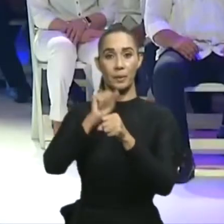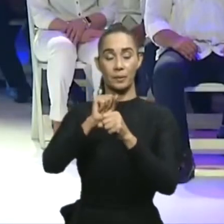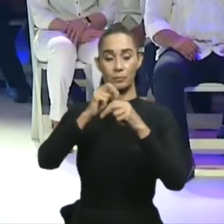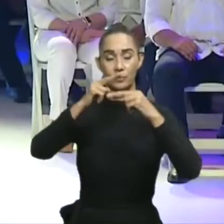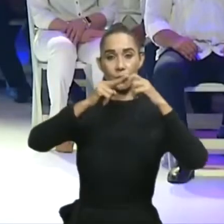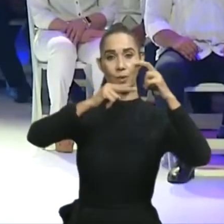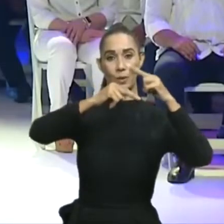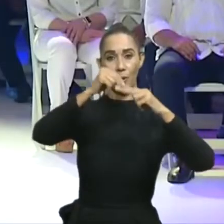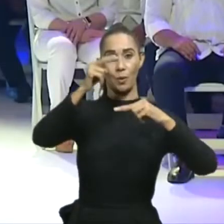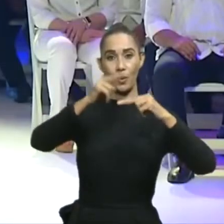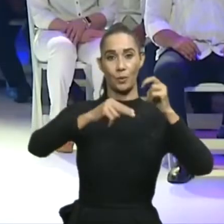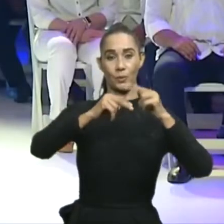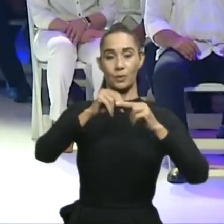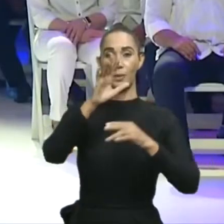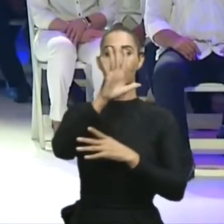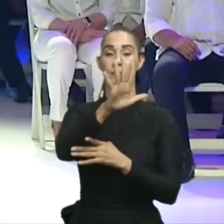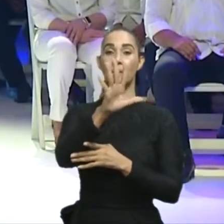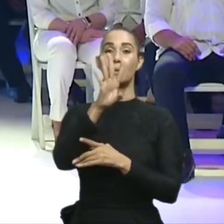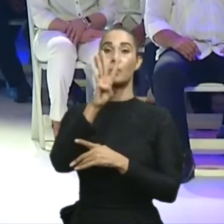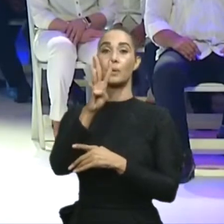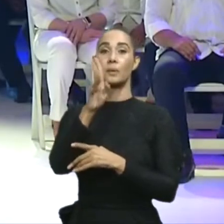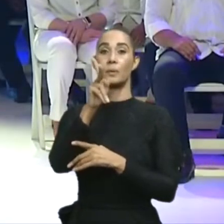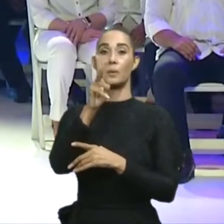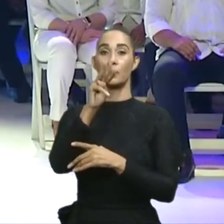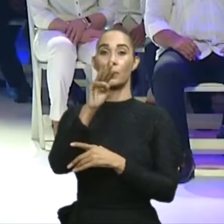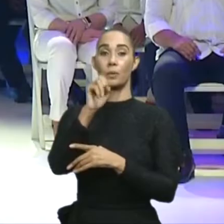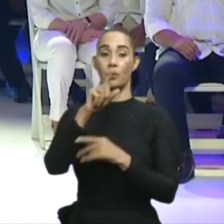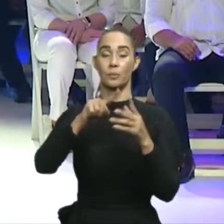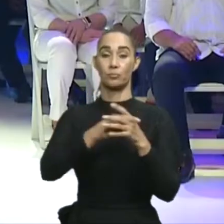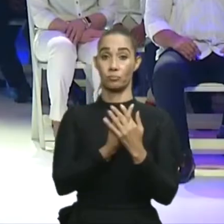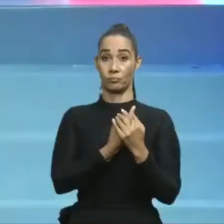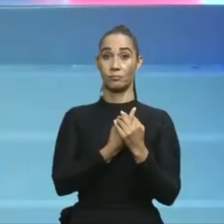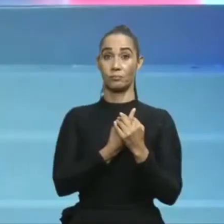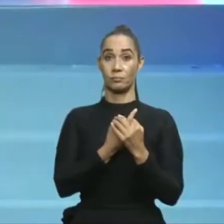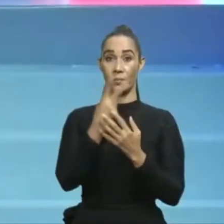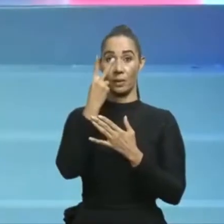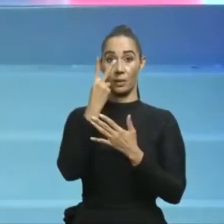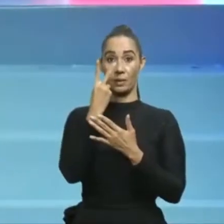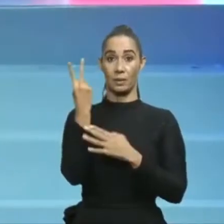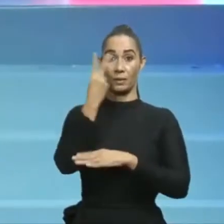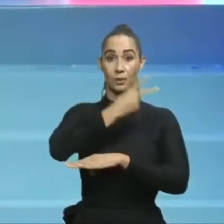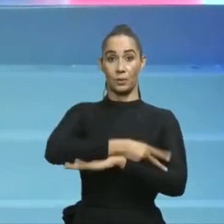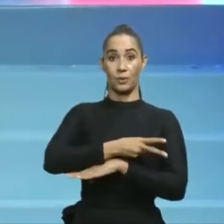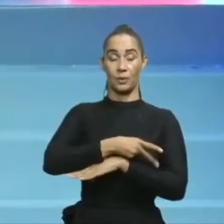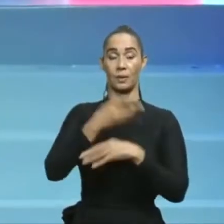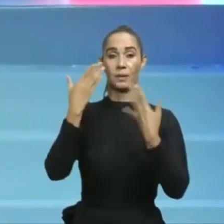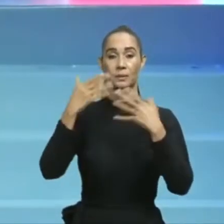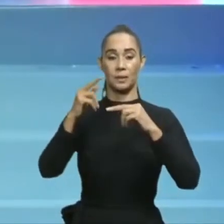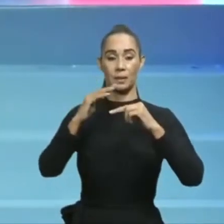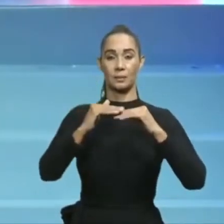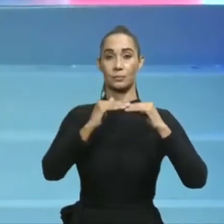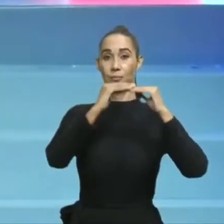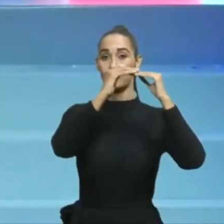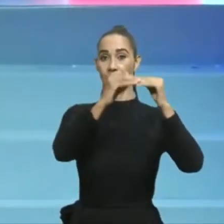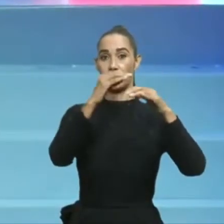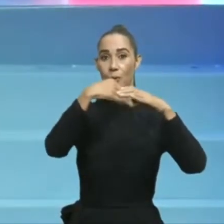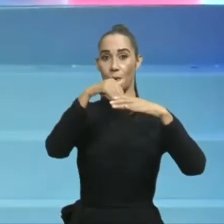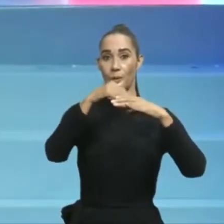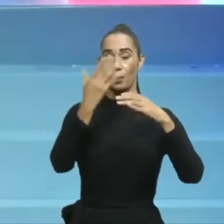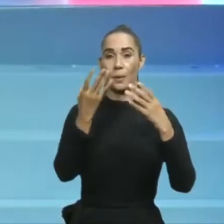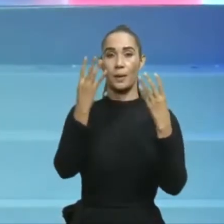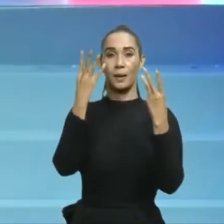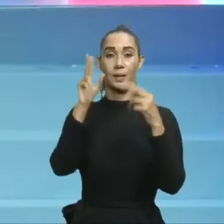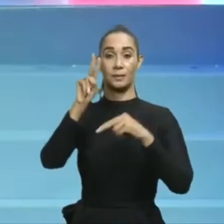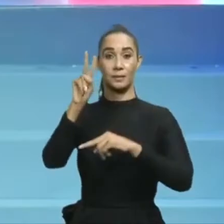construcción de los 54 kilómetros de iniciales pero hace dos días ya se subió la licitación para la